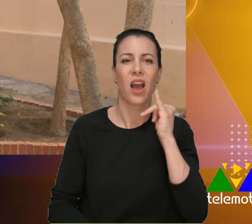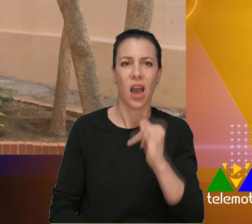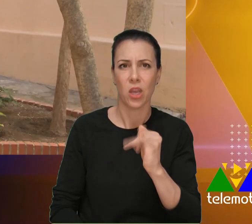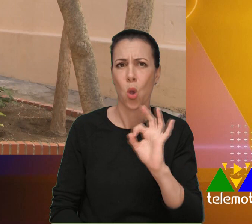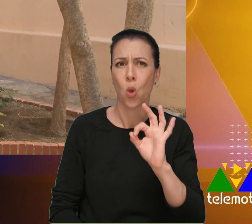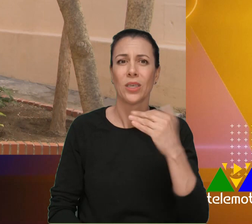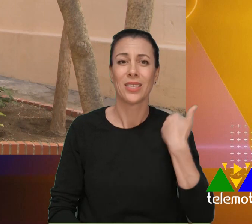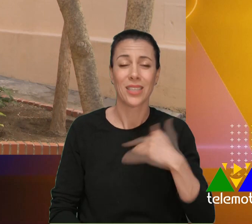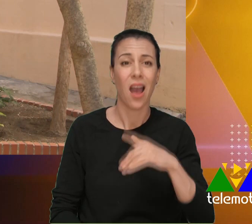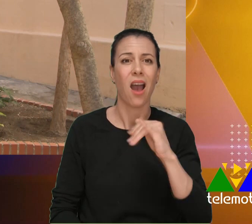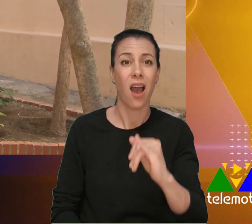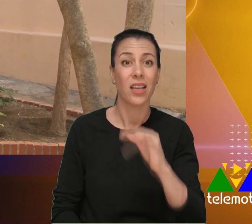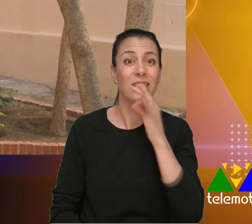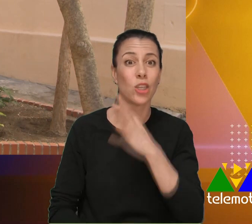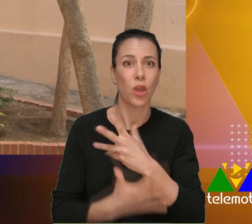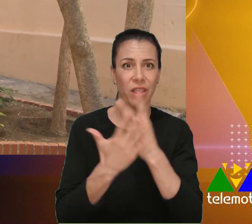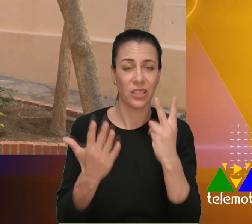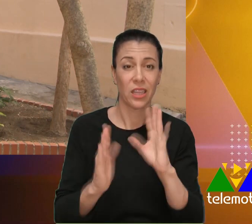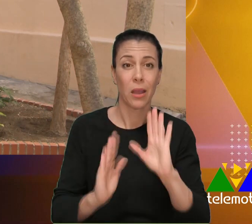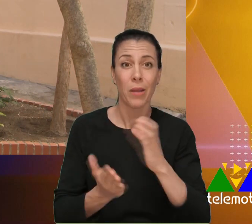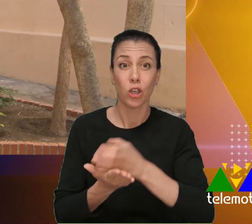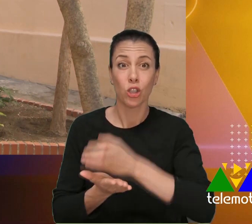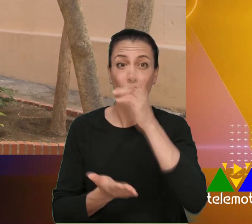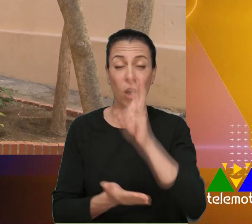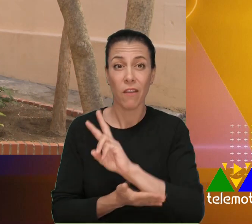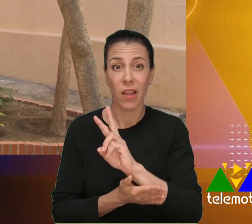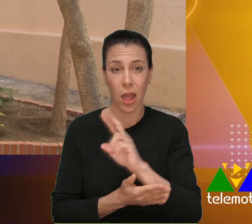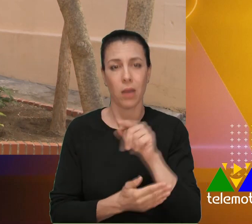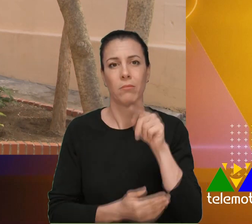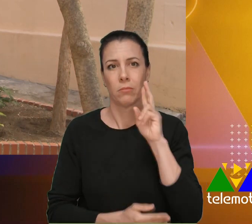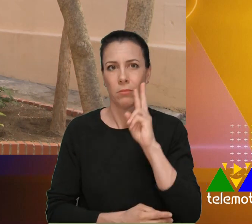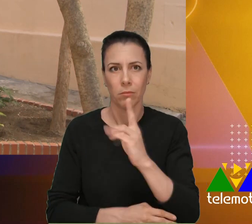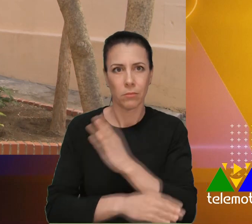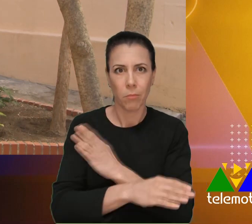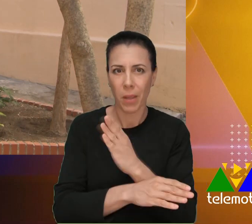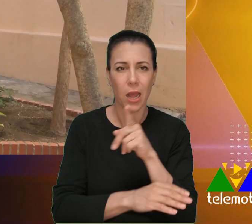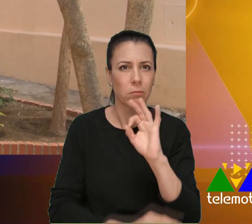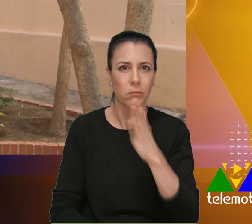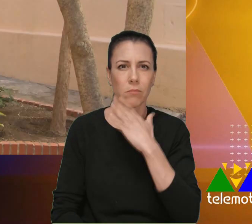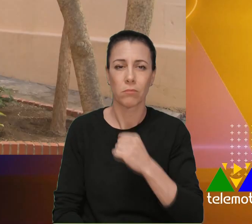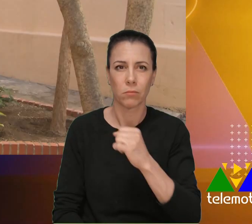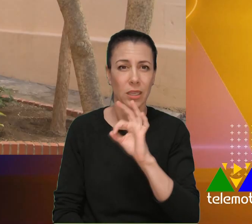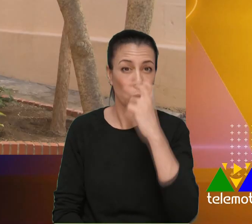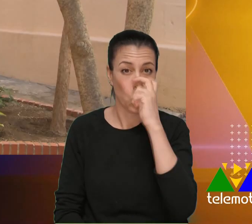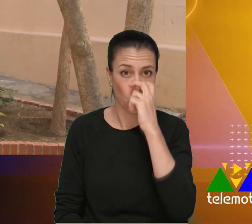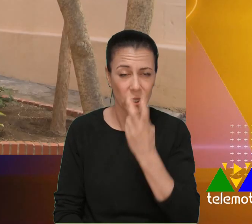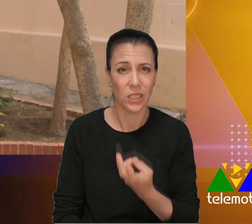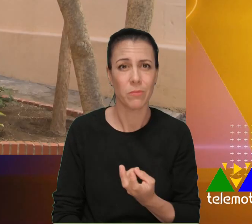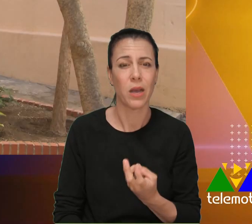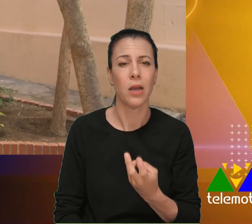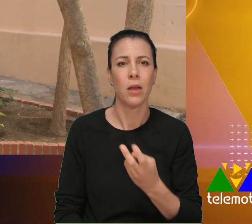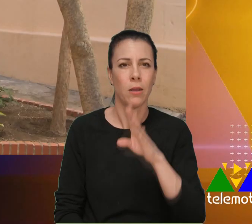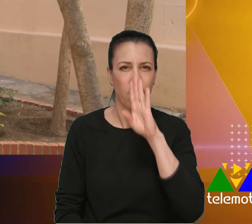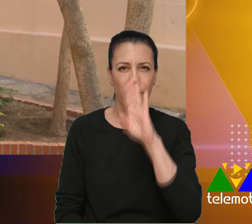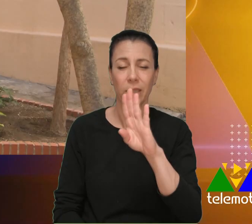ya existía en el siglo XVII. La Torre de la Vela, si la vemos de aquí abajo, es impresionante, ¿no? Es una torre curiosísima, de